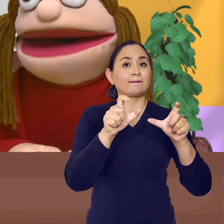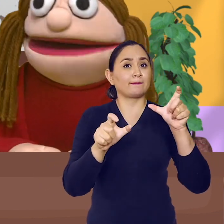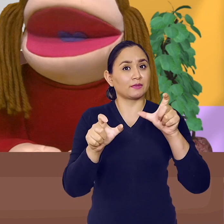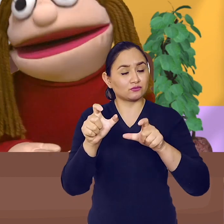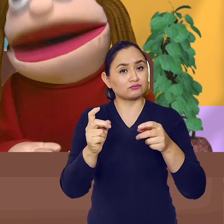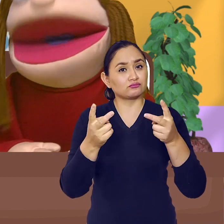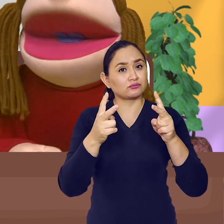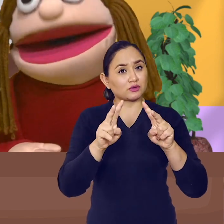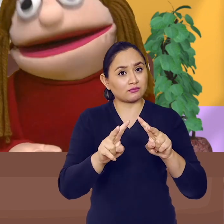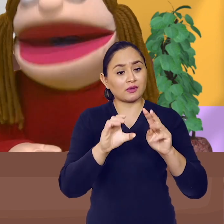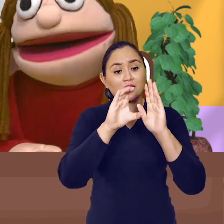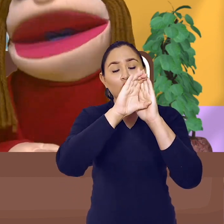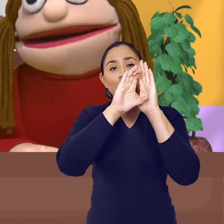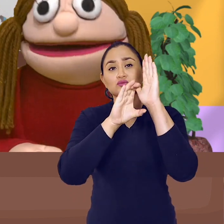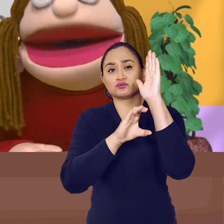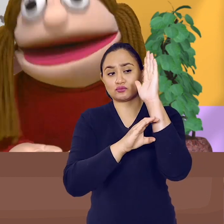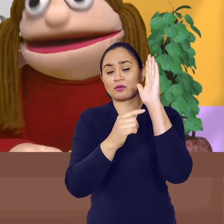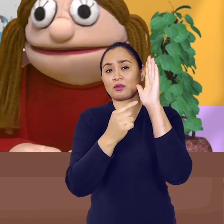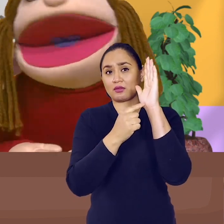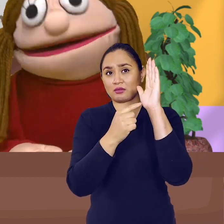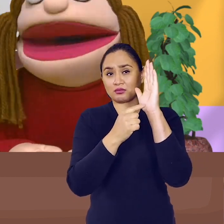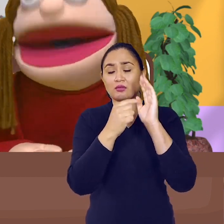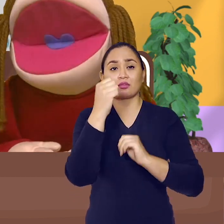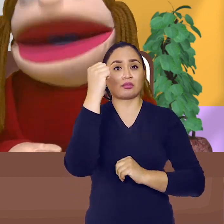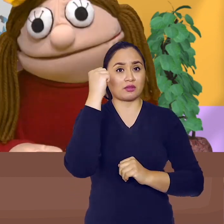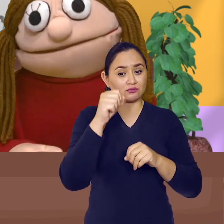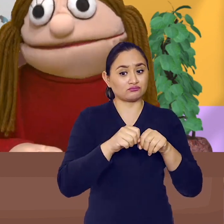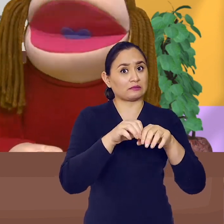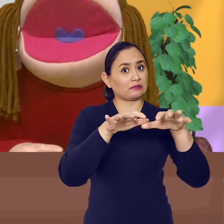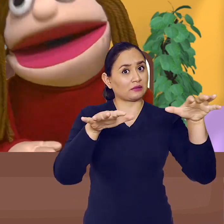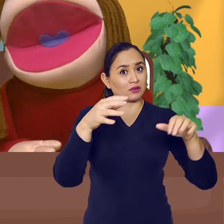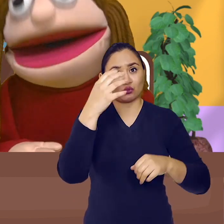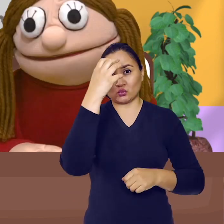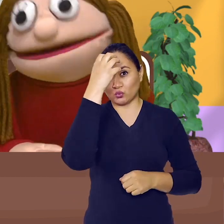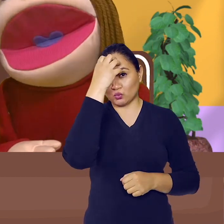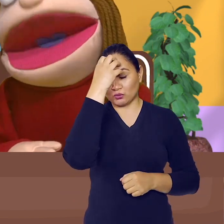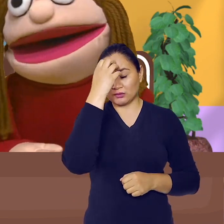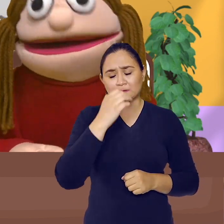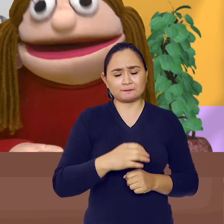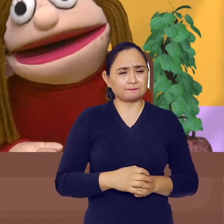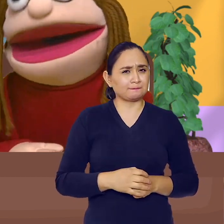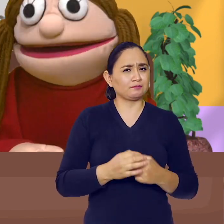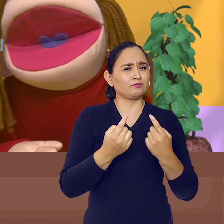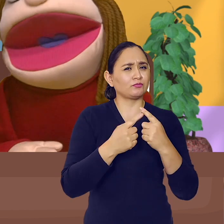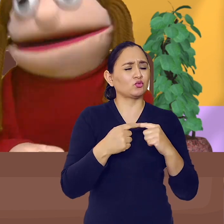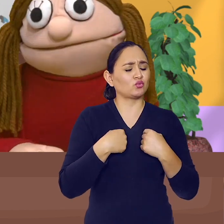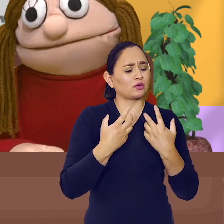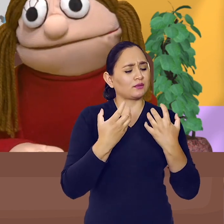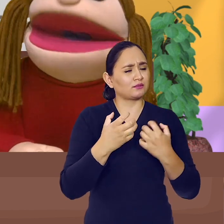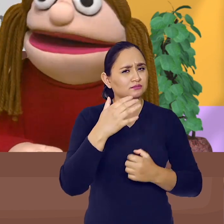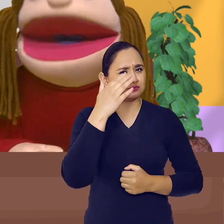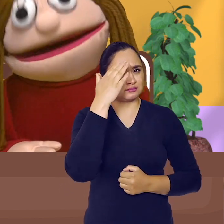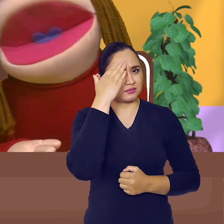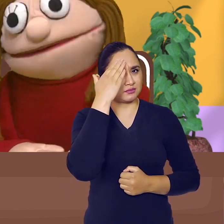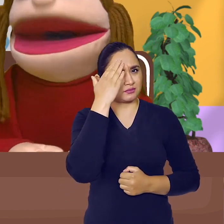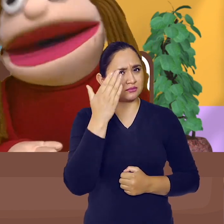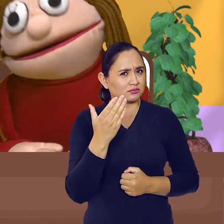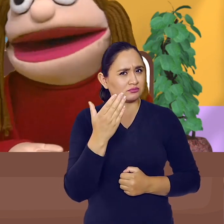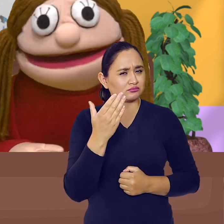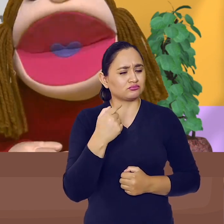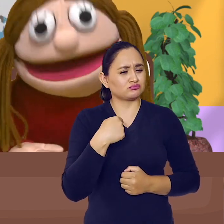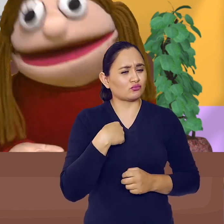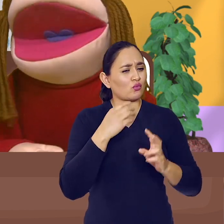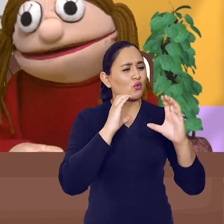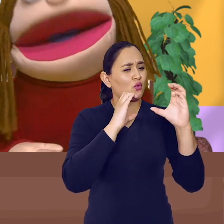y está contenido en el Derecho General de la Educación. Pero yo quiero saber, ¿con quiénes